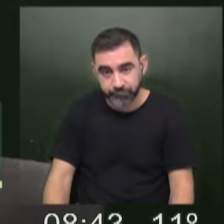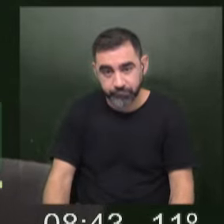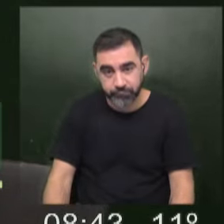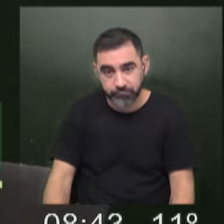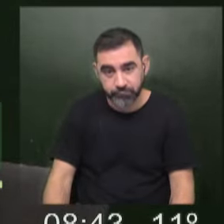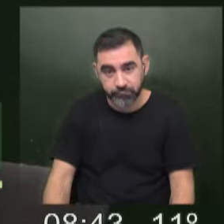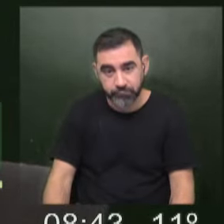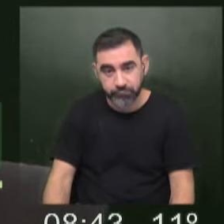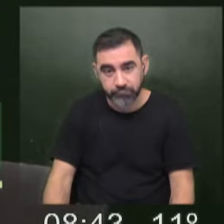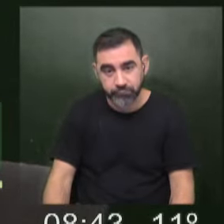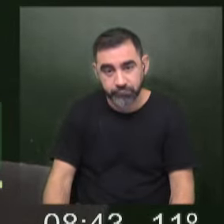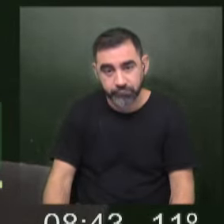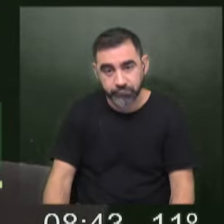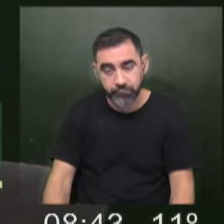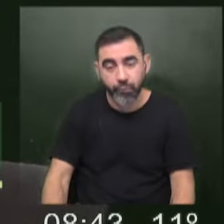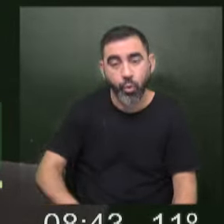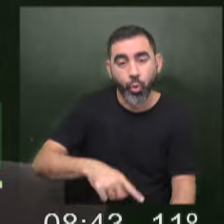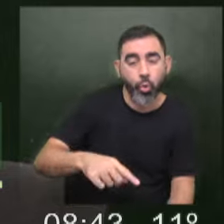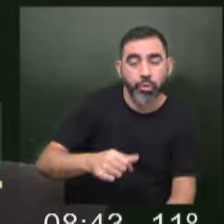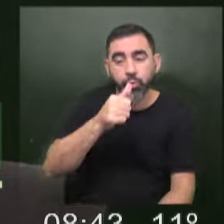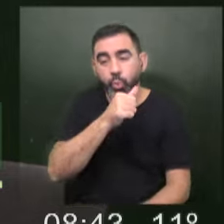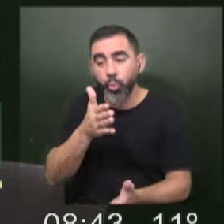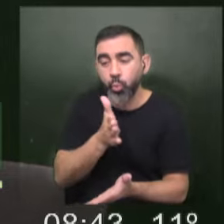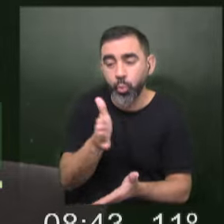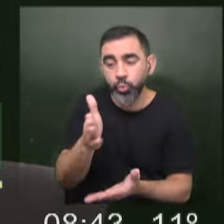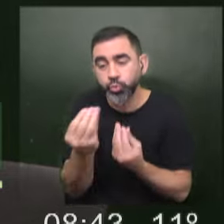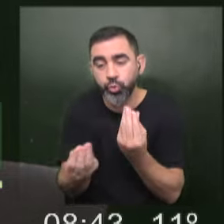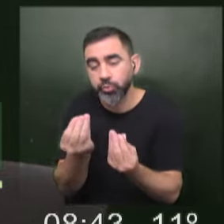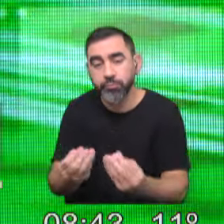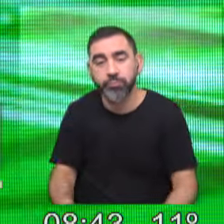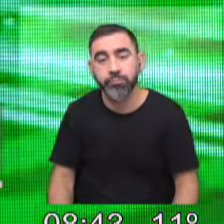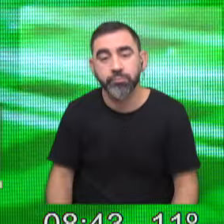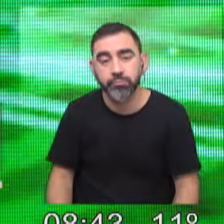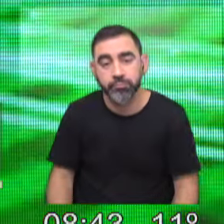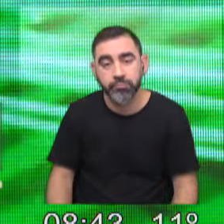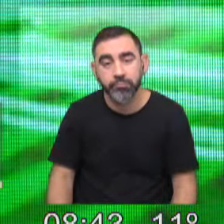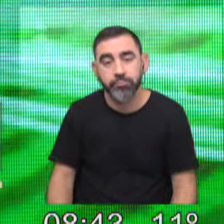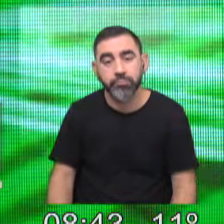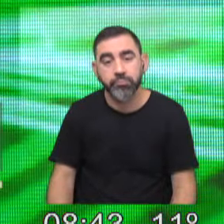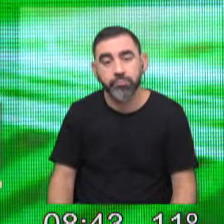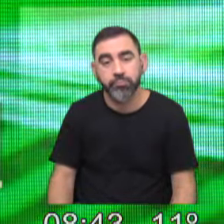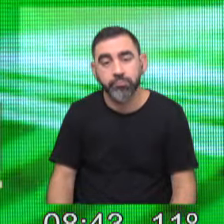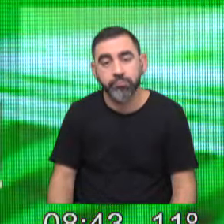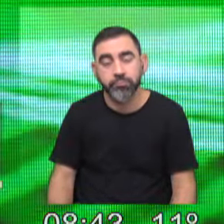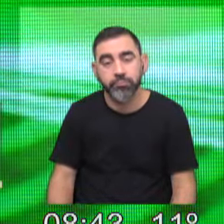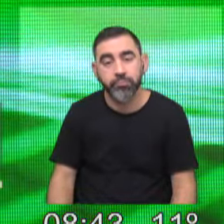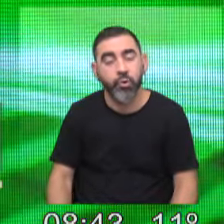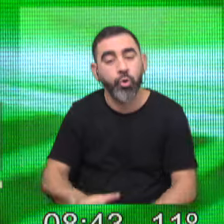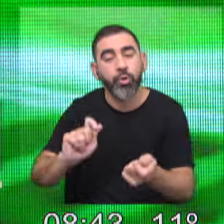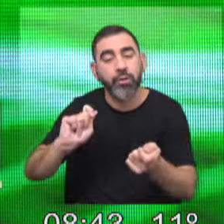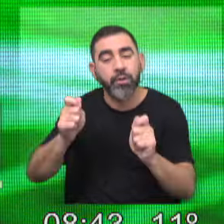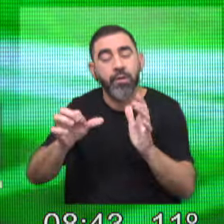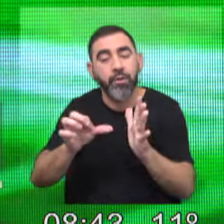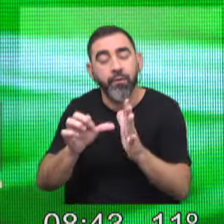pero bueno, si tuviera que señalar, ¿por dónde sería camino de solución? No, nosotros nos planteamos como corazón la transformación de los